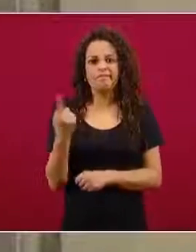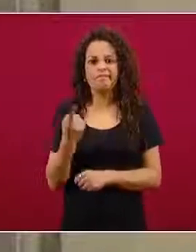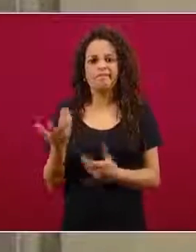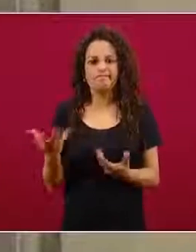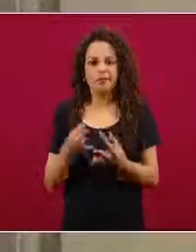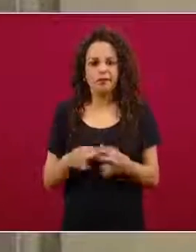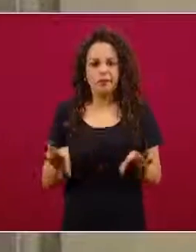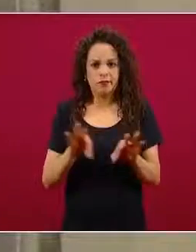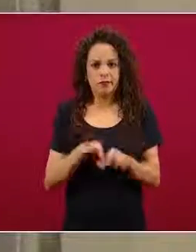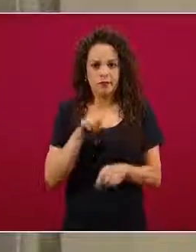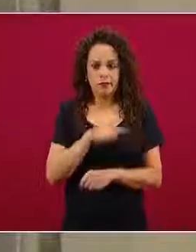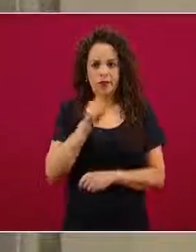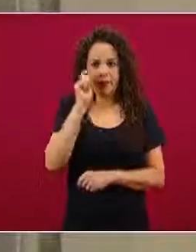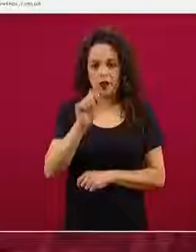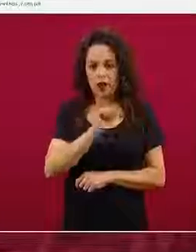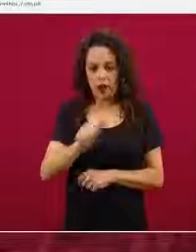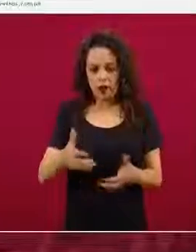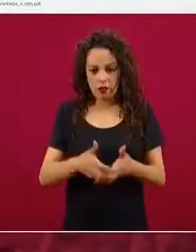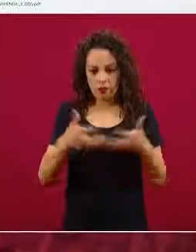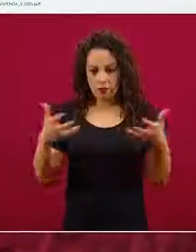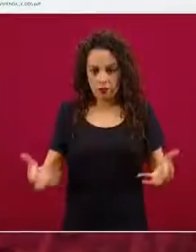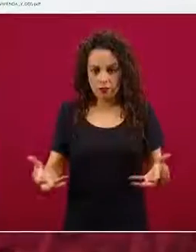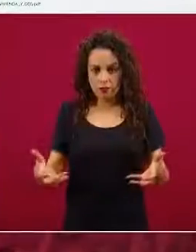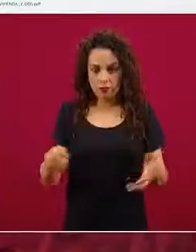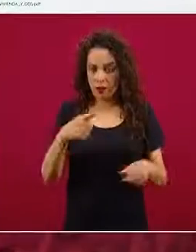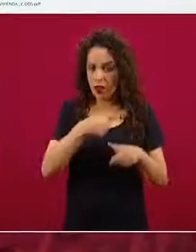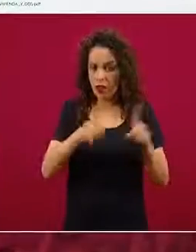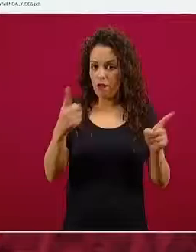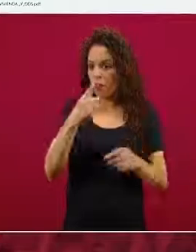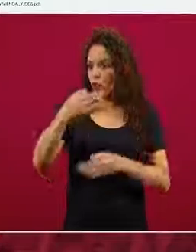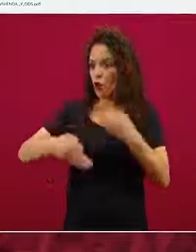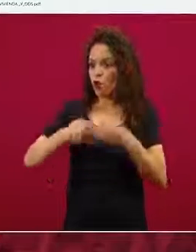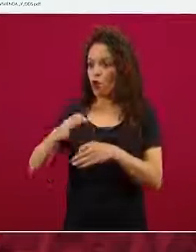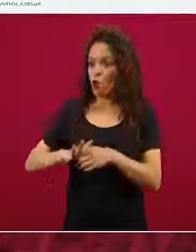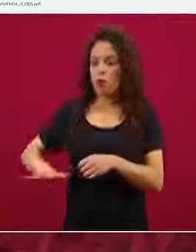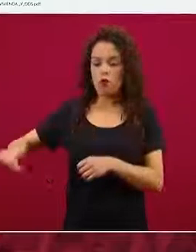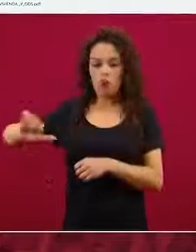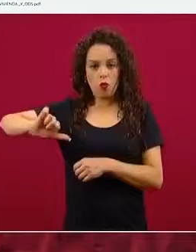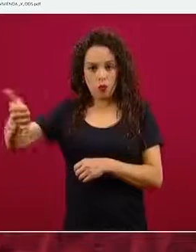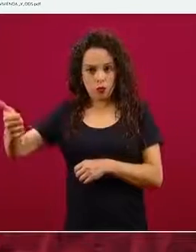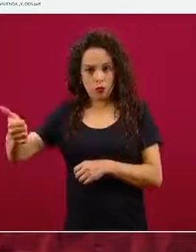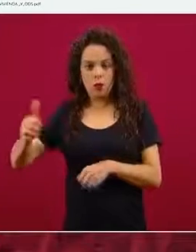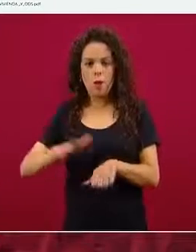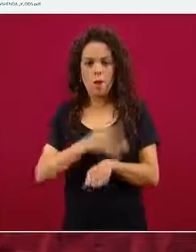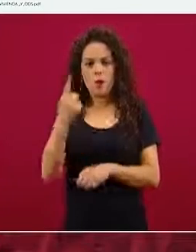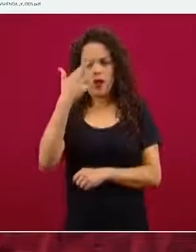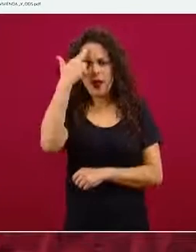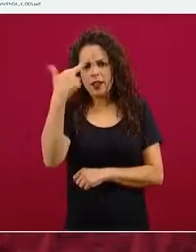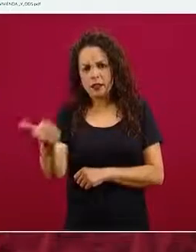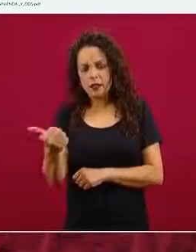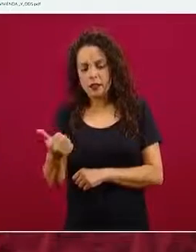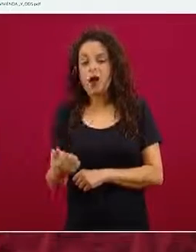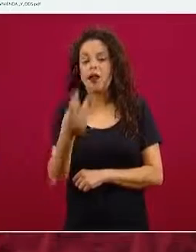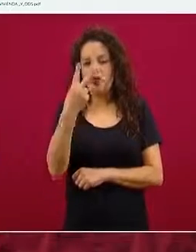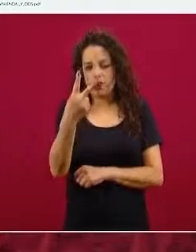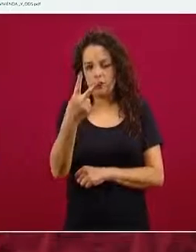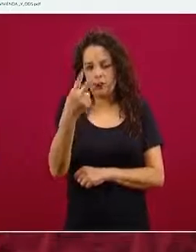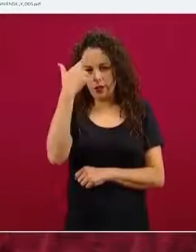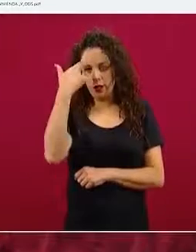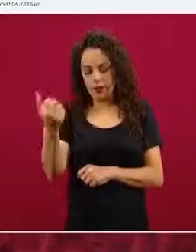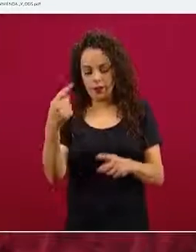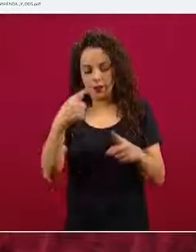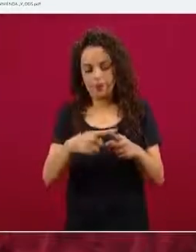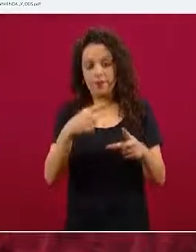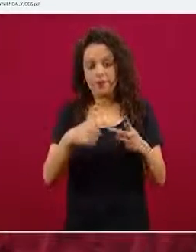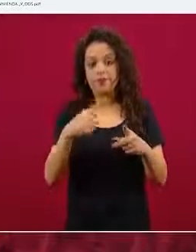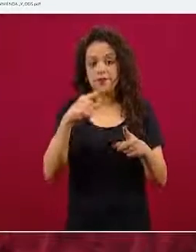El mercado de suelo es un mercado diferente a todos los demás, por una razón fundamental, o son dos razones en realidad. Una, el